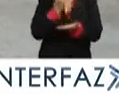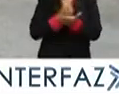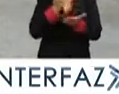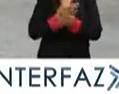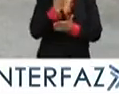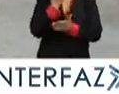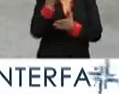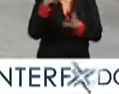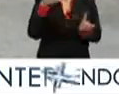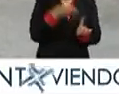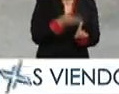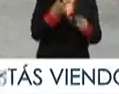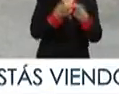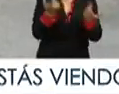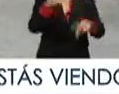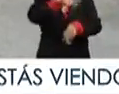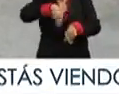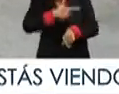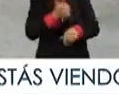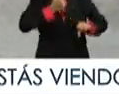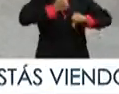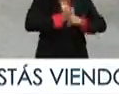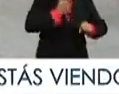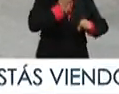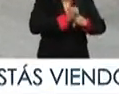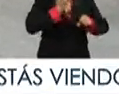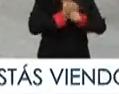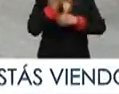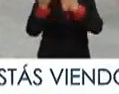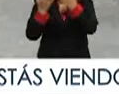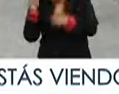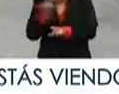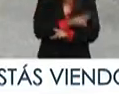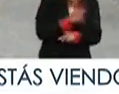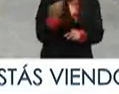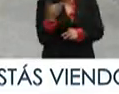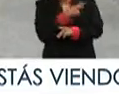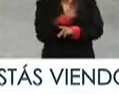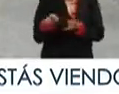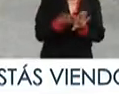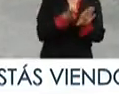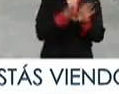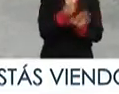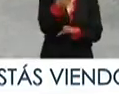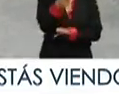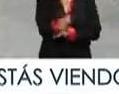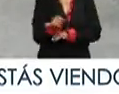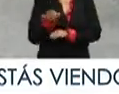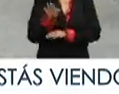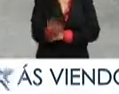Habló acerca de las horas de trabajo y las horas de estudio y cómo debe de ser esta...